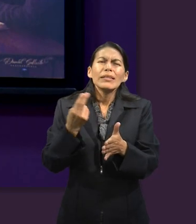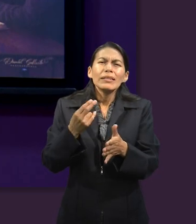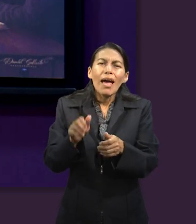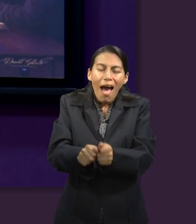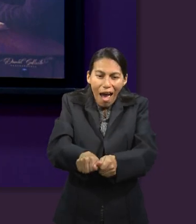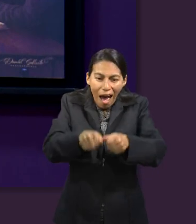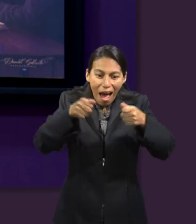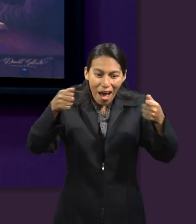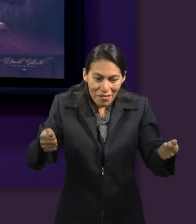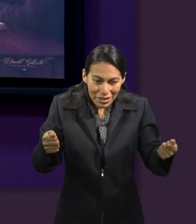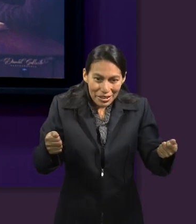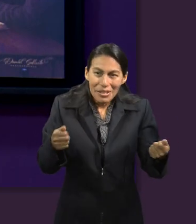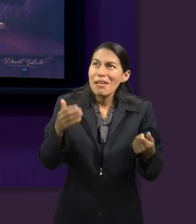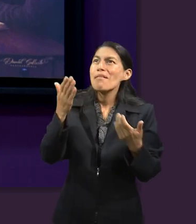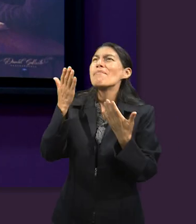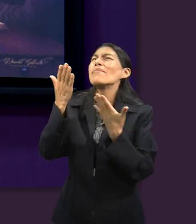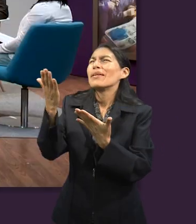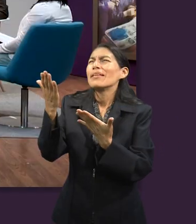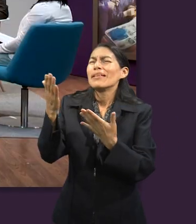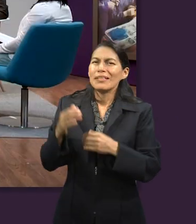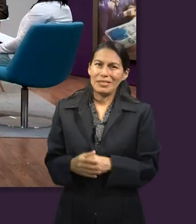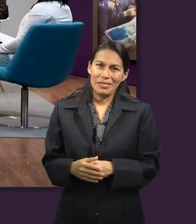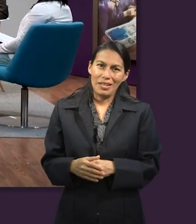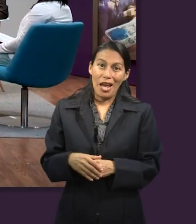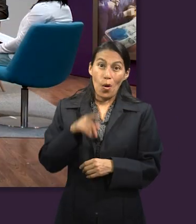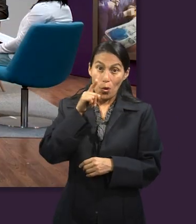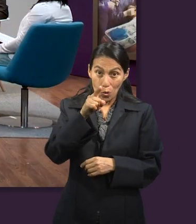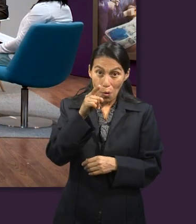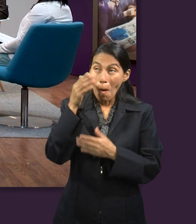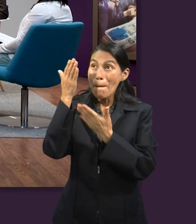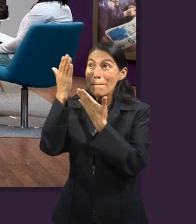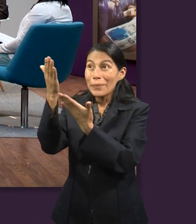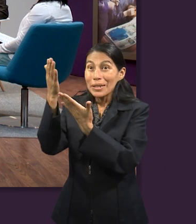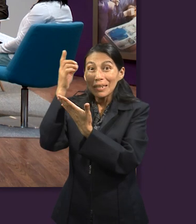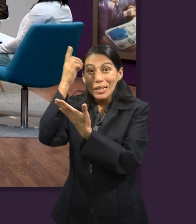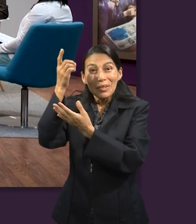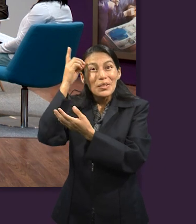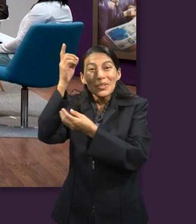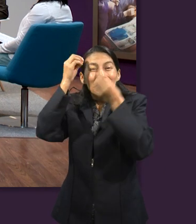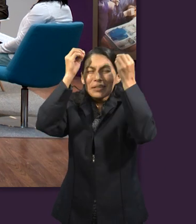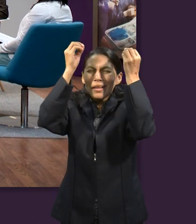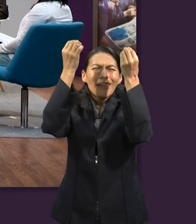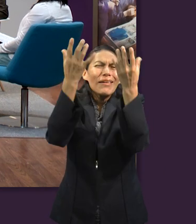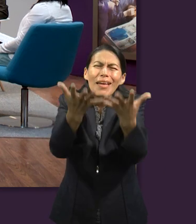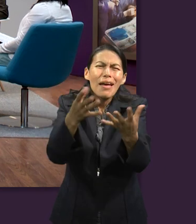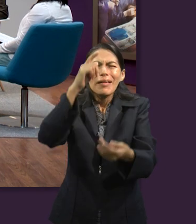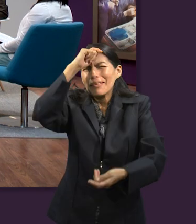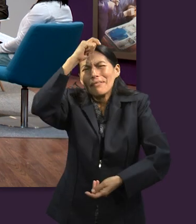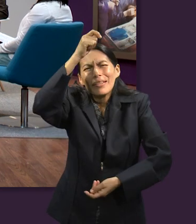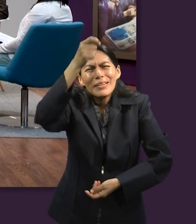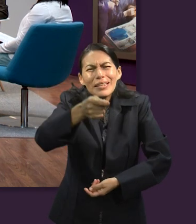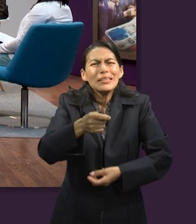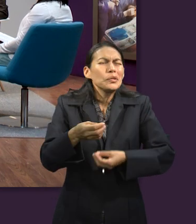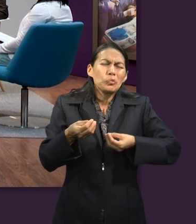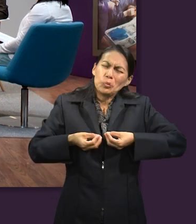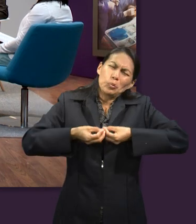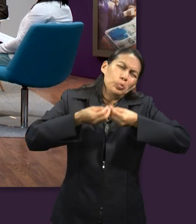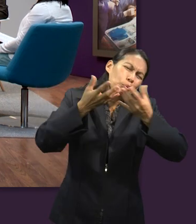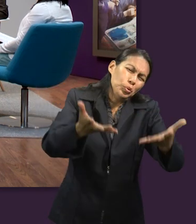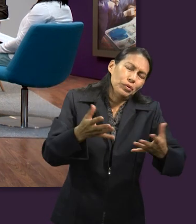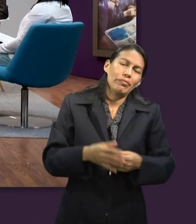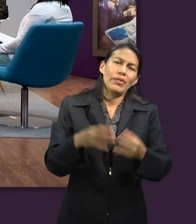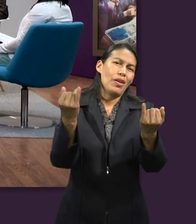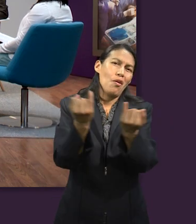están algunos que nosotros pidamos esas promesas y también seamos como mencionaba el profe un instrumento de bendición para otras